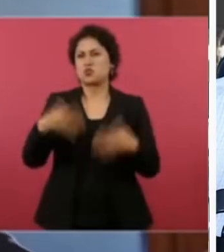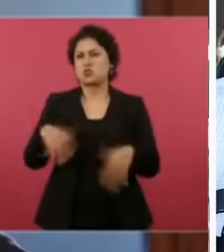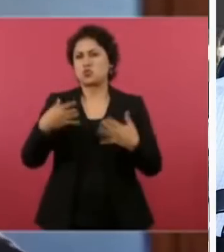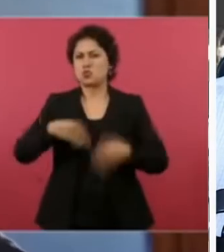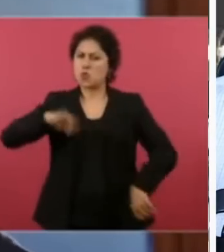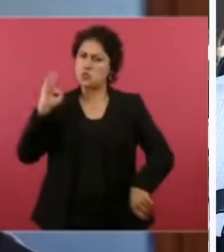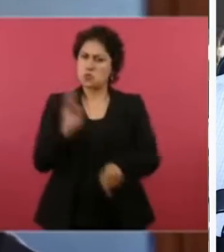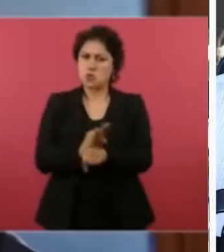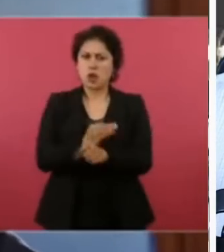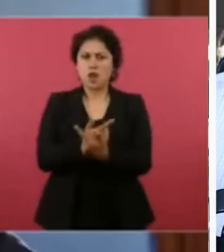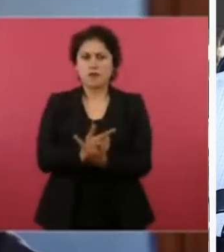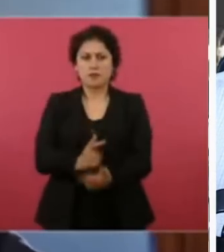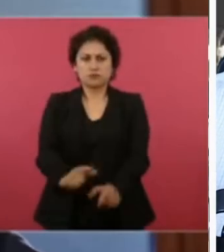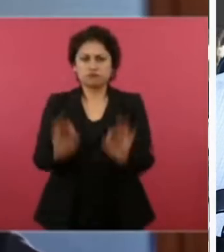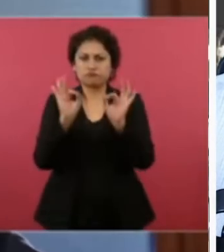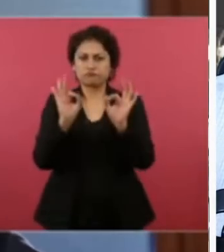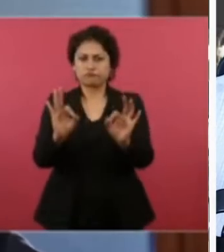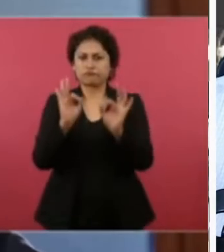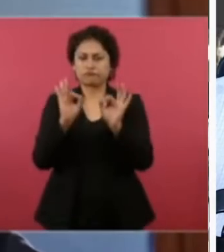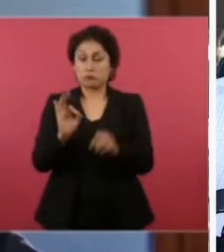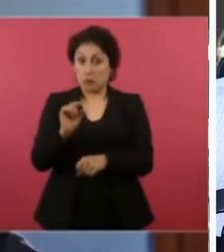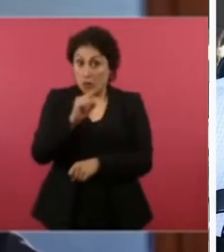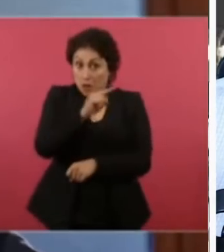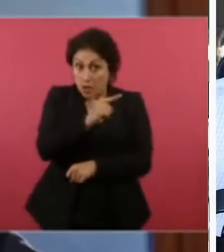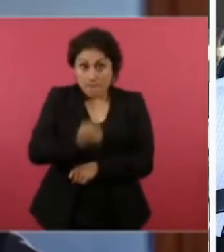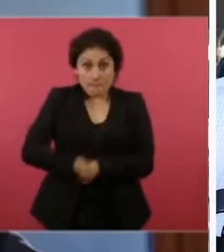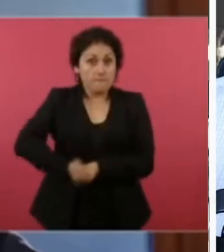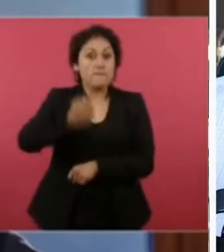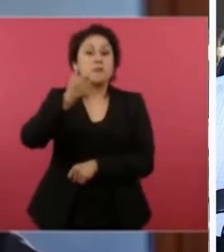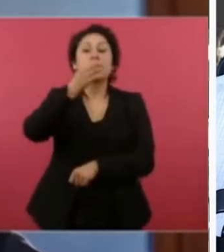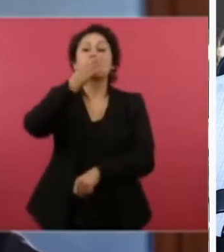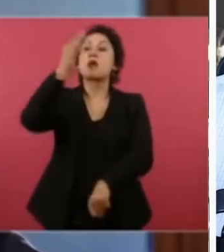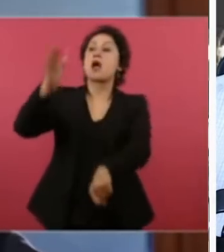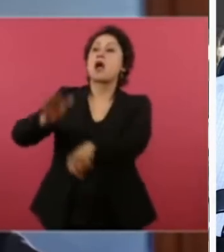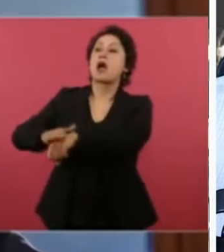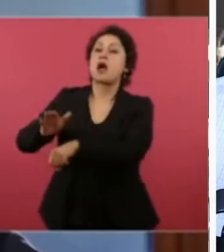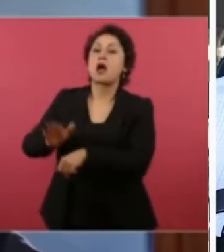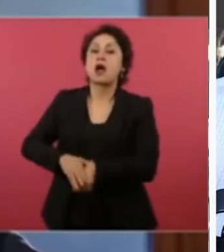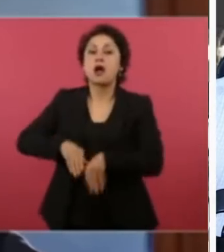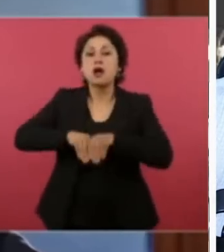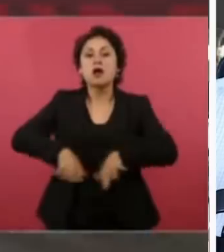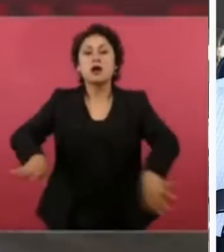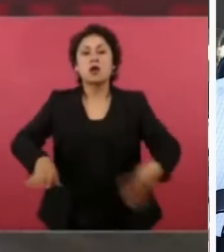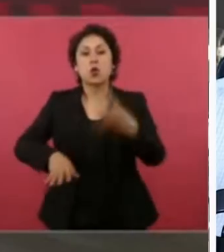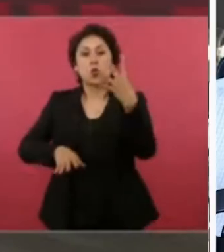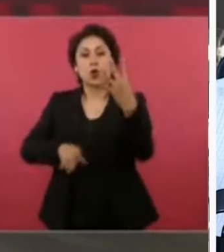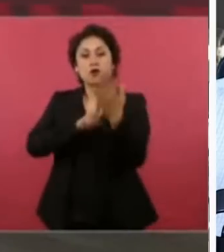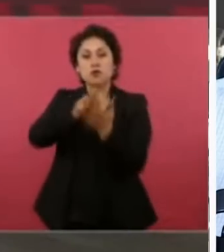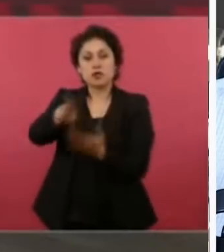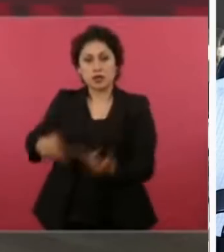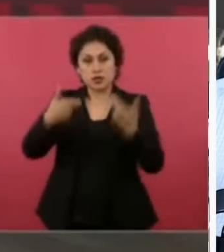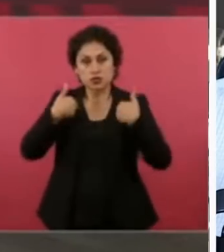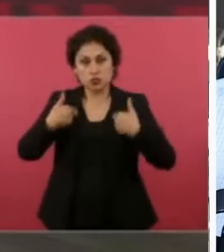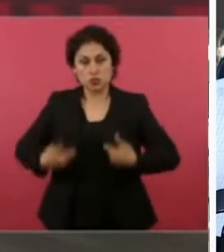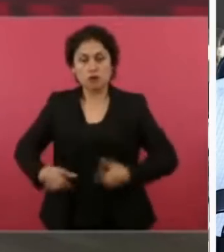libertades. Antes que nadie proclamó los 4 derechos fundamentales del hombre: el derecho a